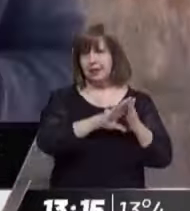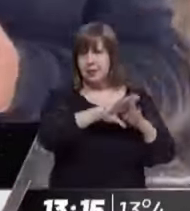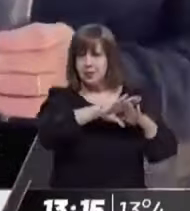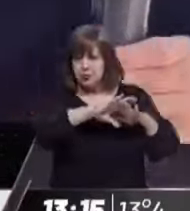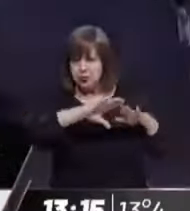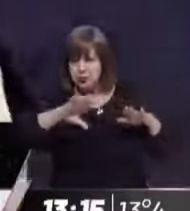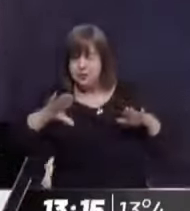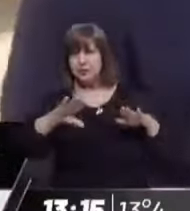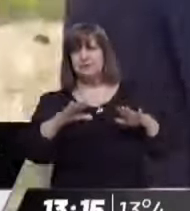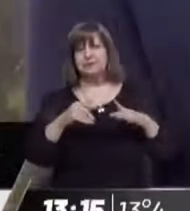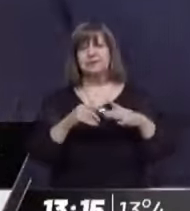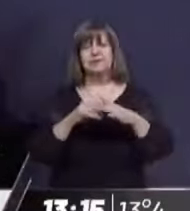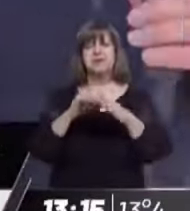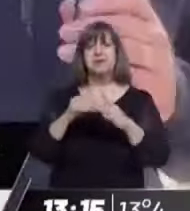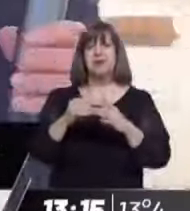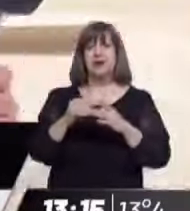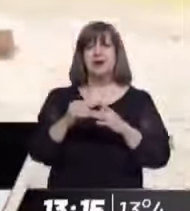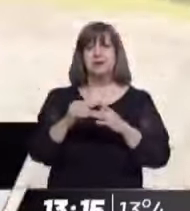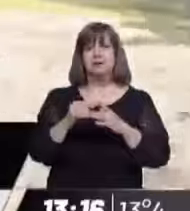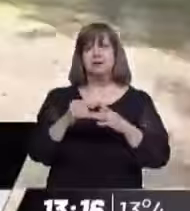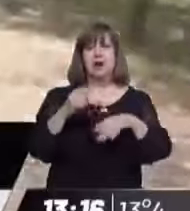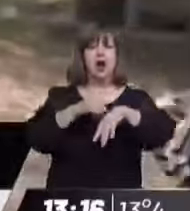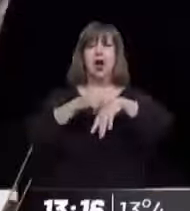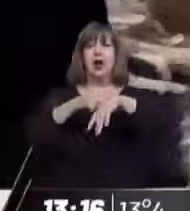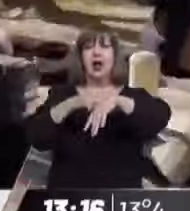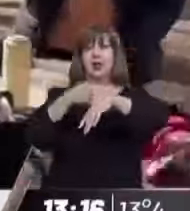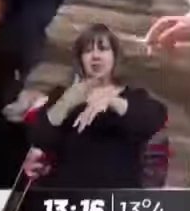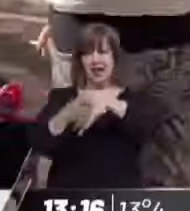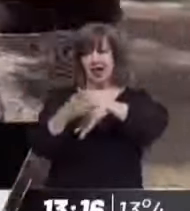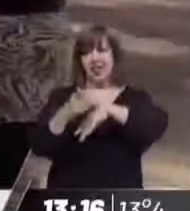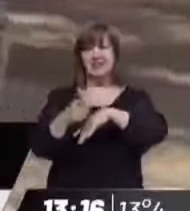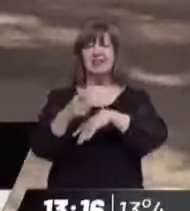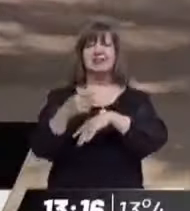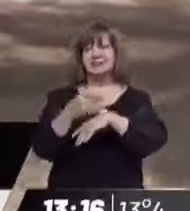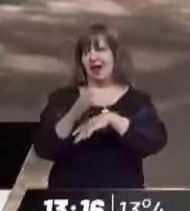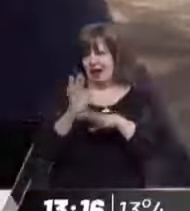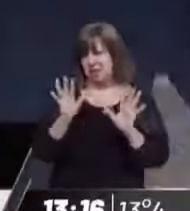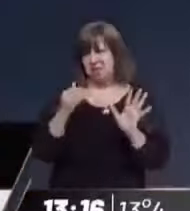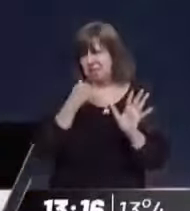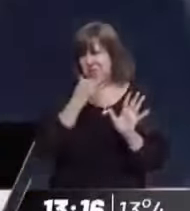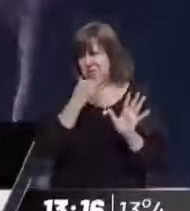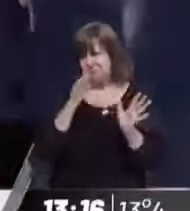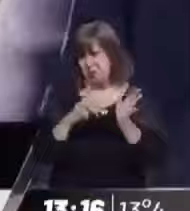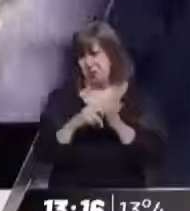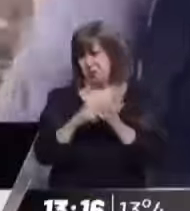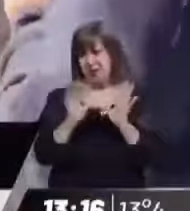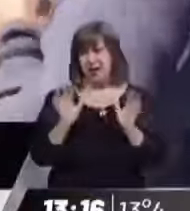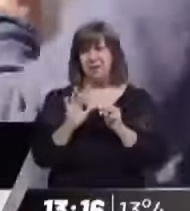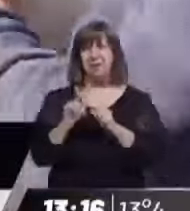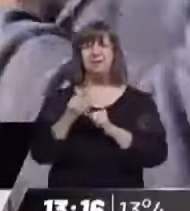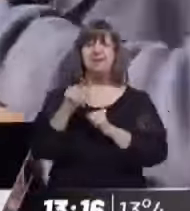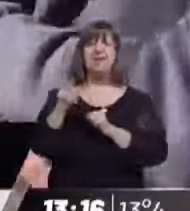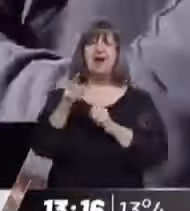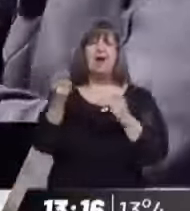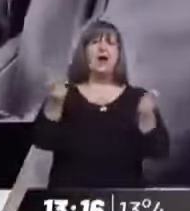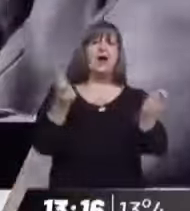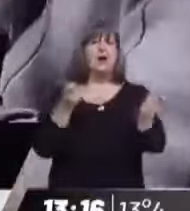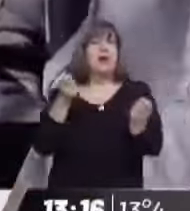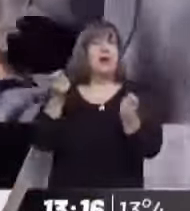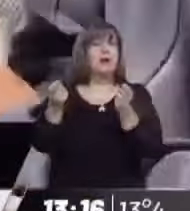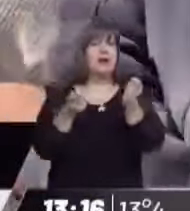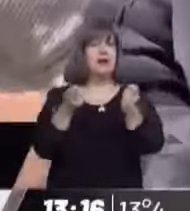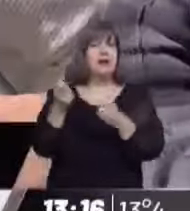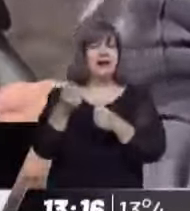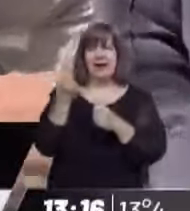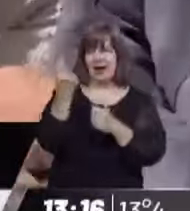juventud, pero ellos no necesitan comer horario. Pero chicos, los saludo, bailando, siendo felices. ¿Es la mejor forma de festejar el primero de